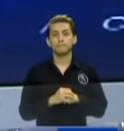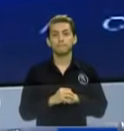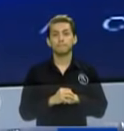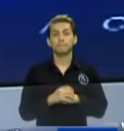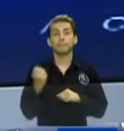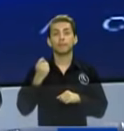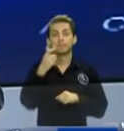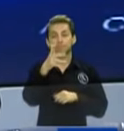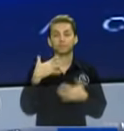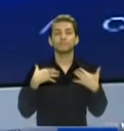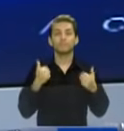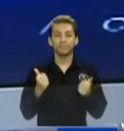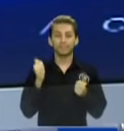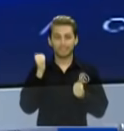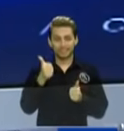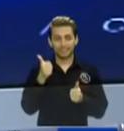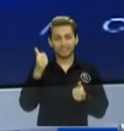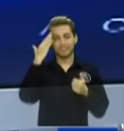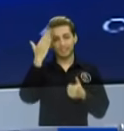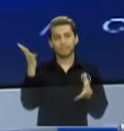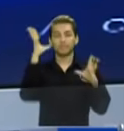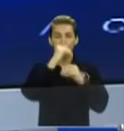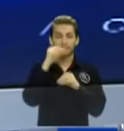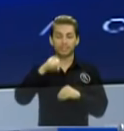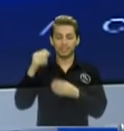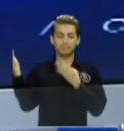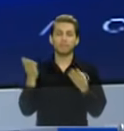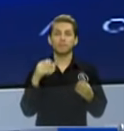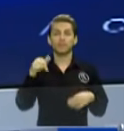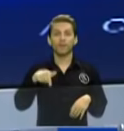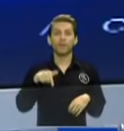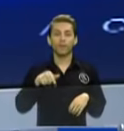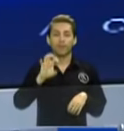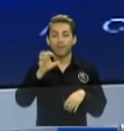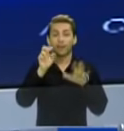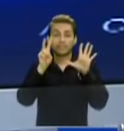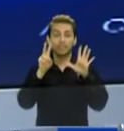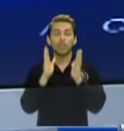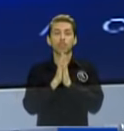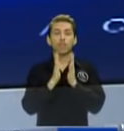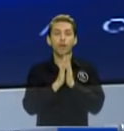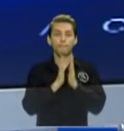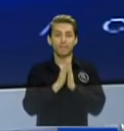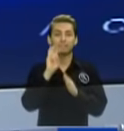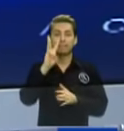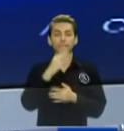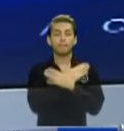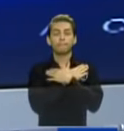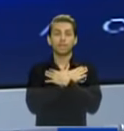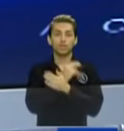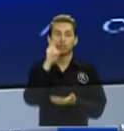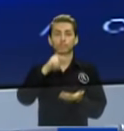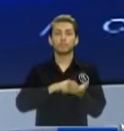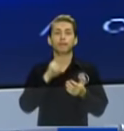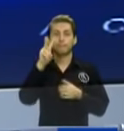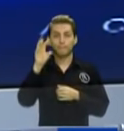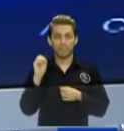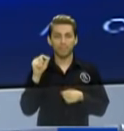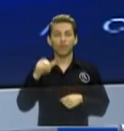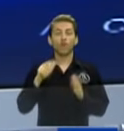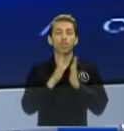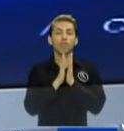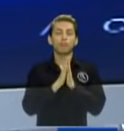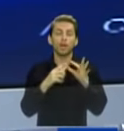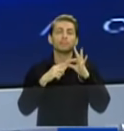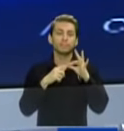Amigos, ¿cómo están? Muy buenas noches. Bienvenidos a este noticiero de hoy, domingo 3 de mayo del año 2020, edición de domingo especial